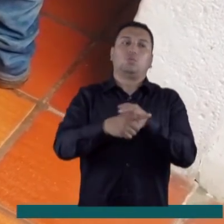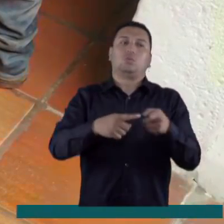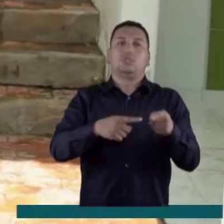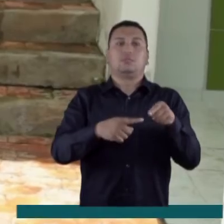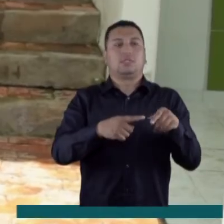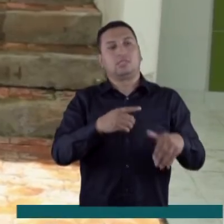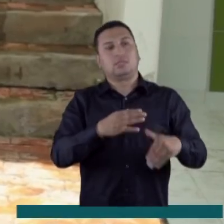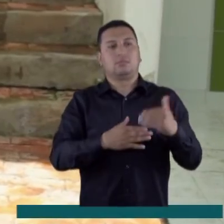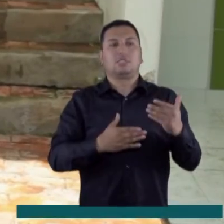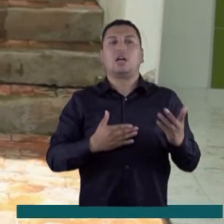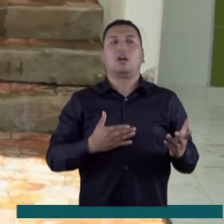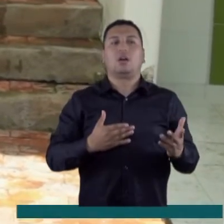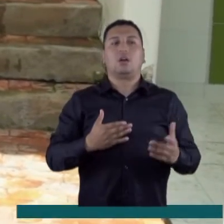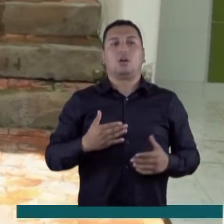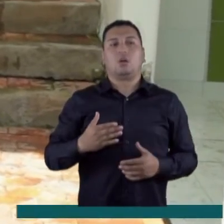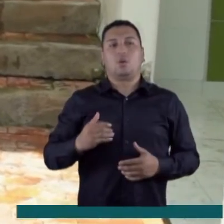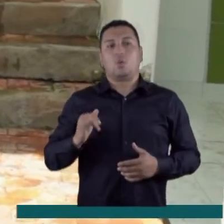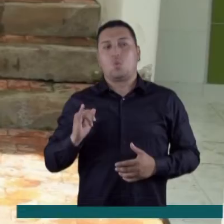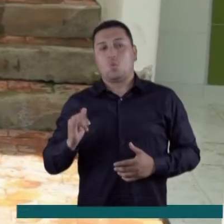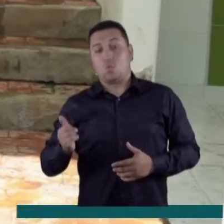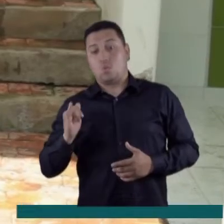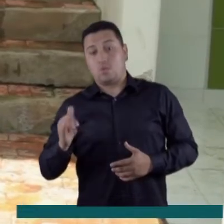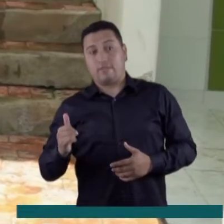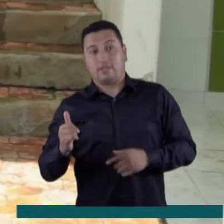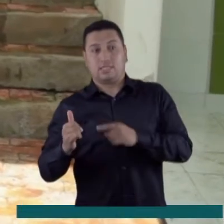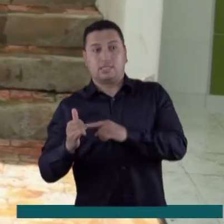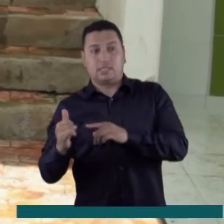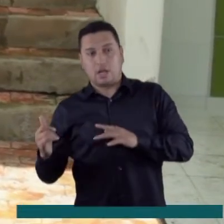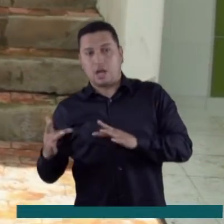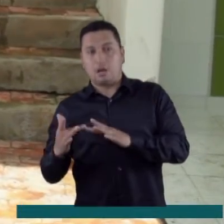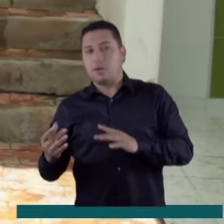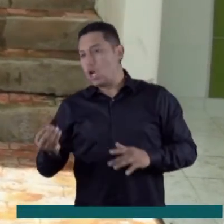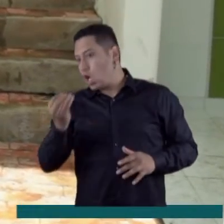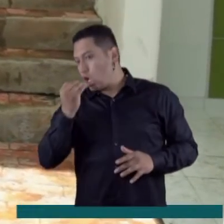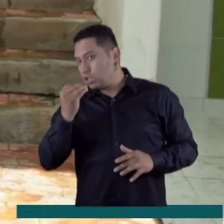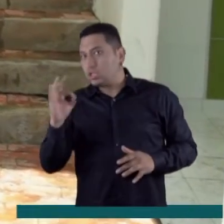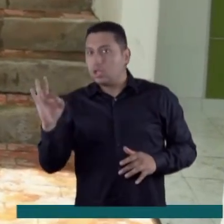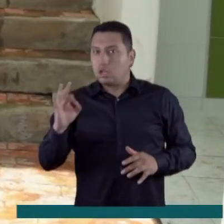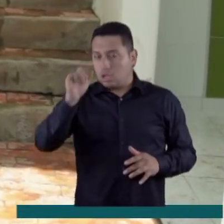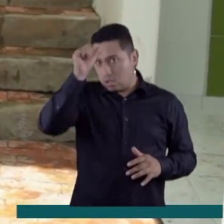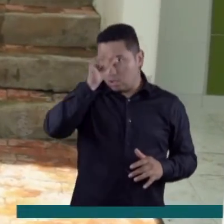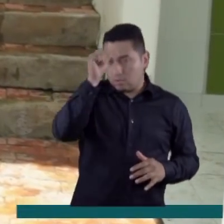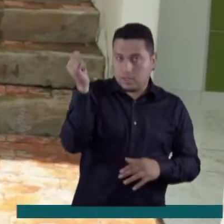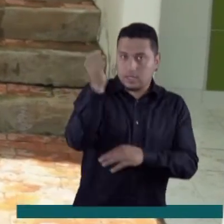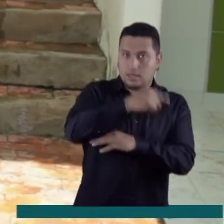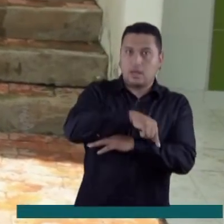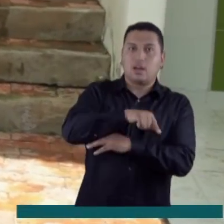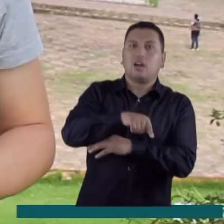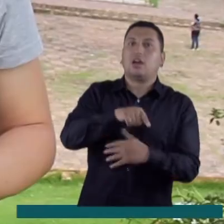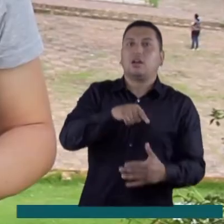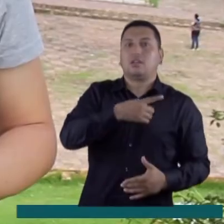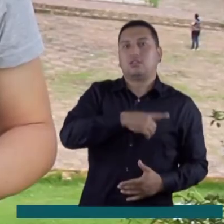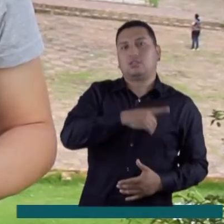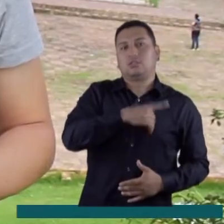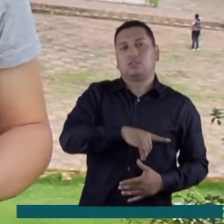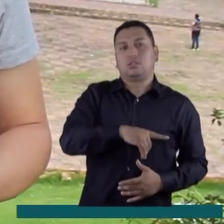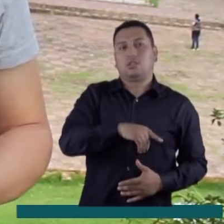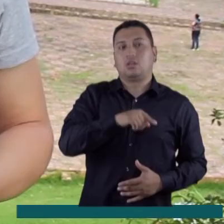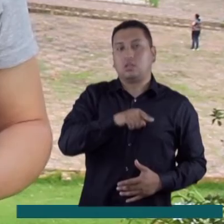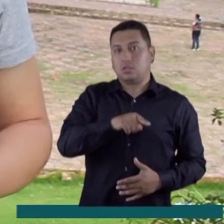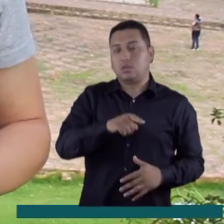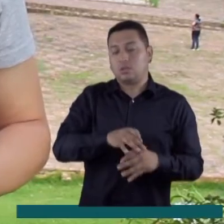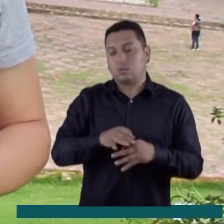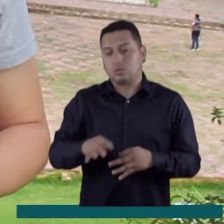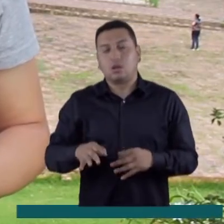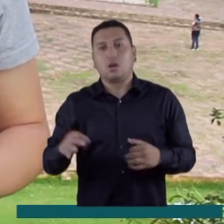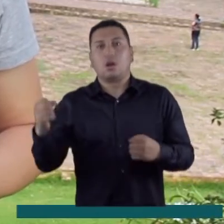otra semana a la espera de que llegue de nuevo el jueves para las 11 o el domingo para el desayuno este